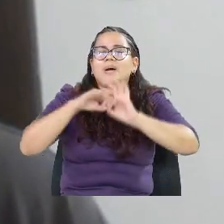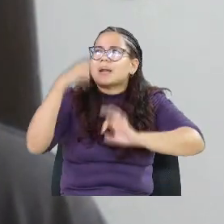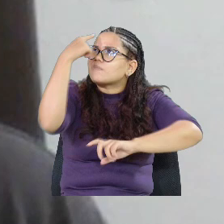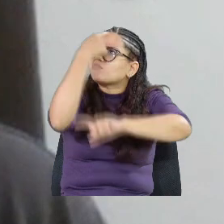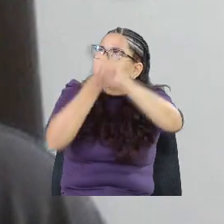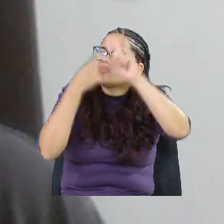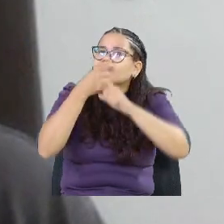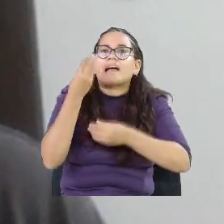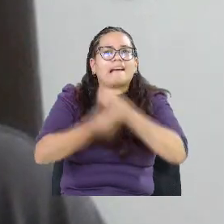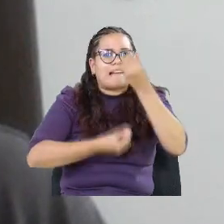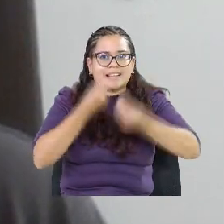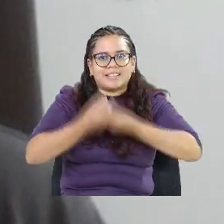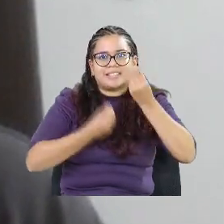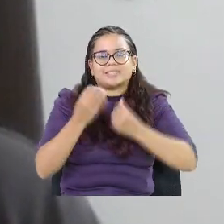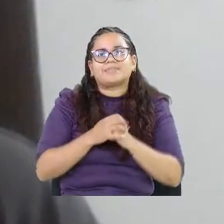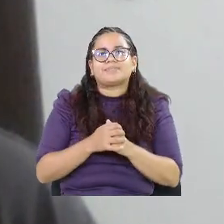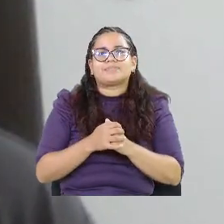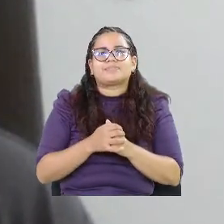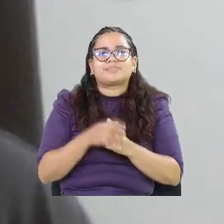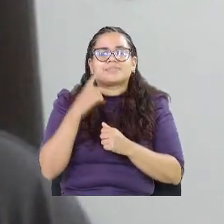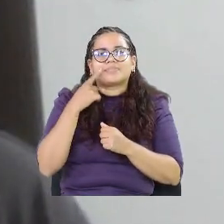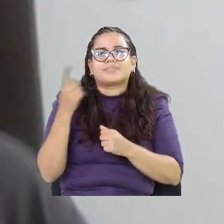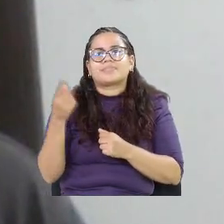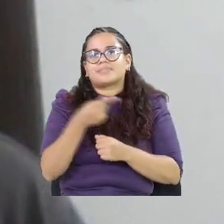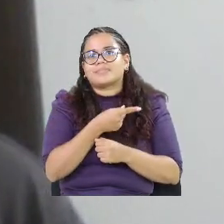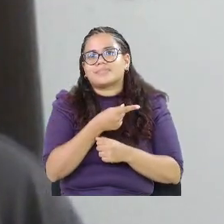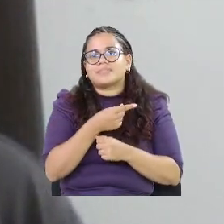y hacerlo. Aquí les comparto un poco